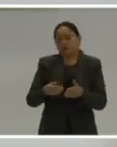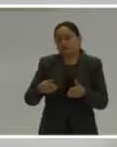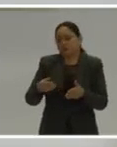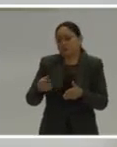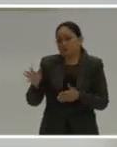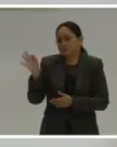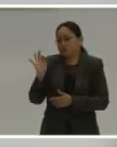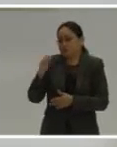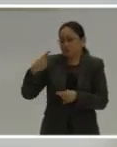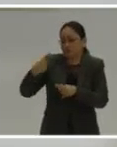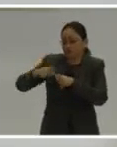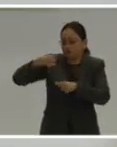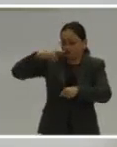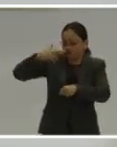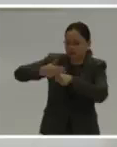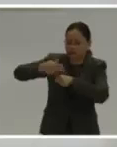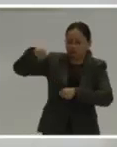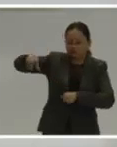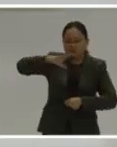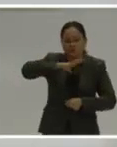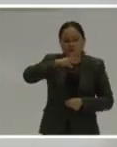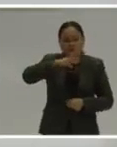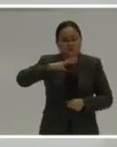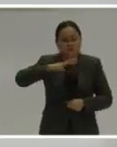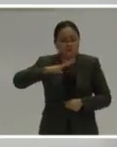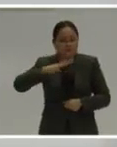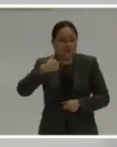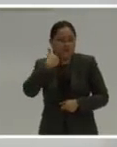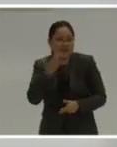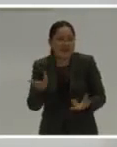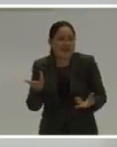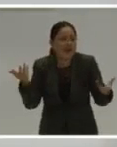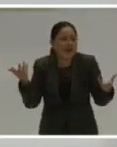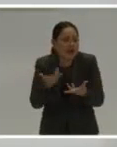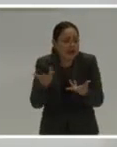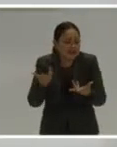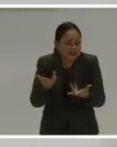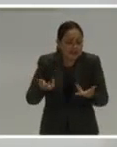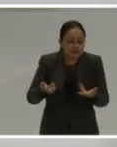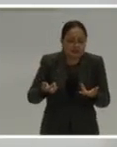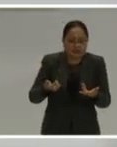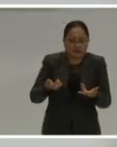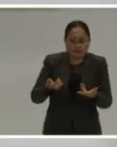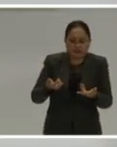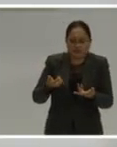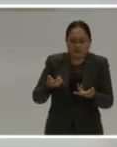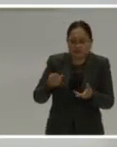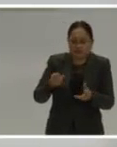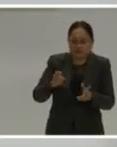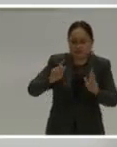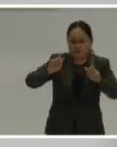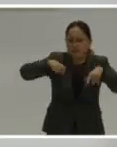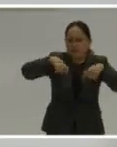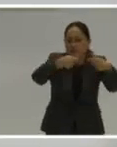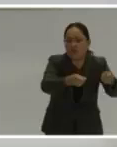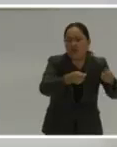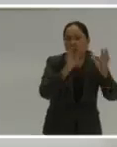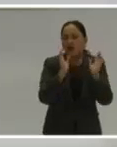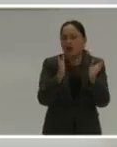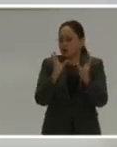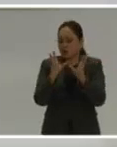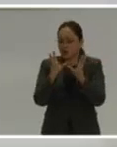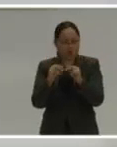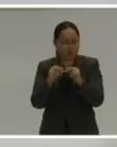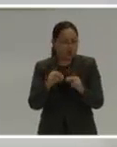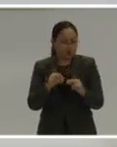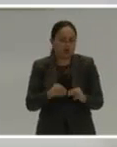hermanos dirigentes de Chamasa ponerse el poncho. No únicamente queremos que sea eso,